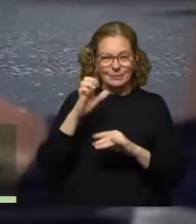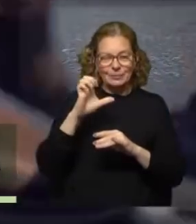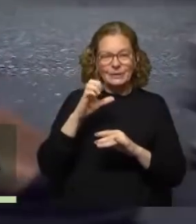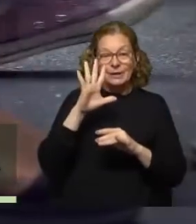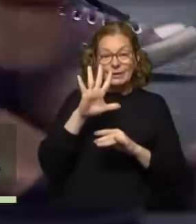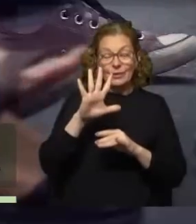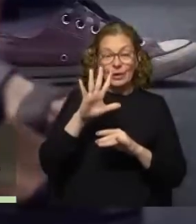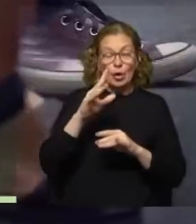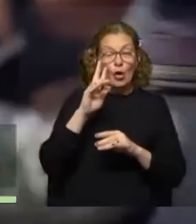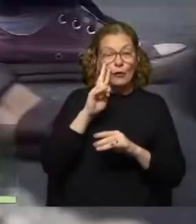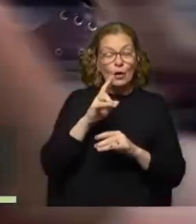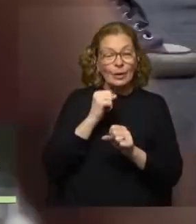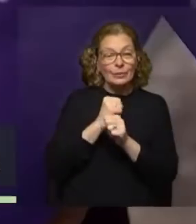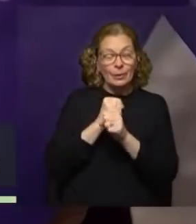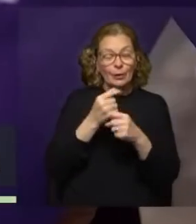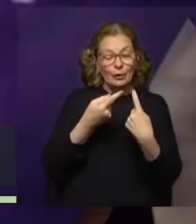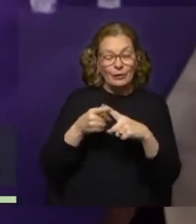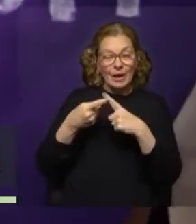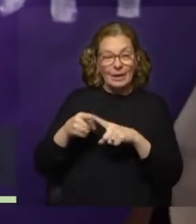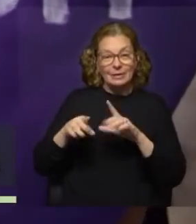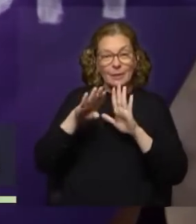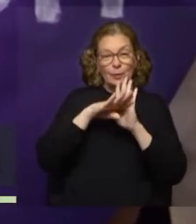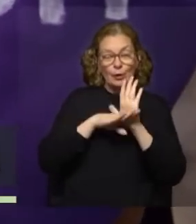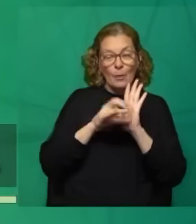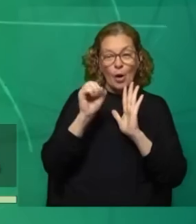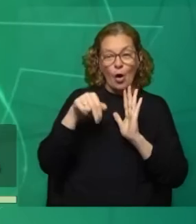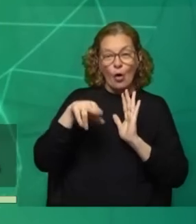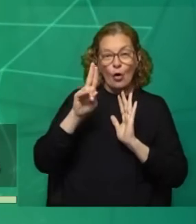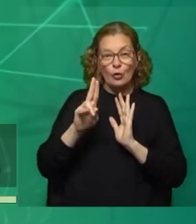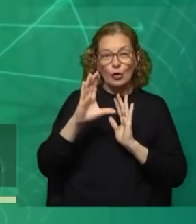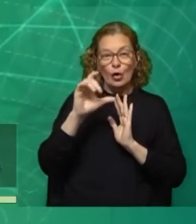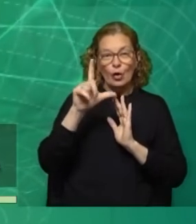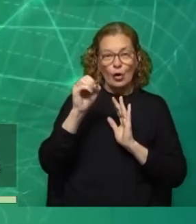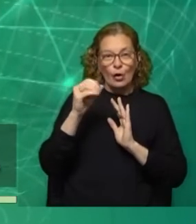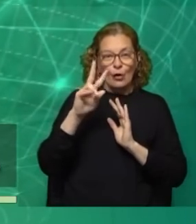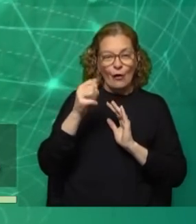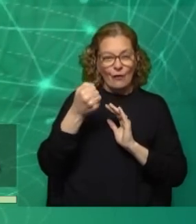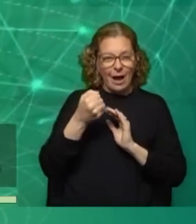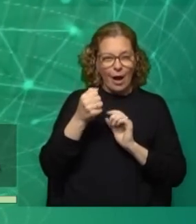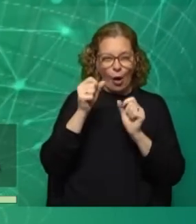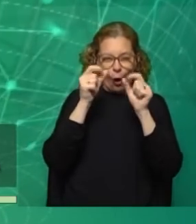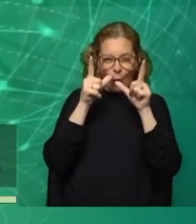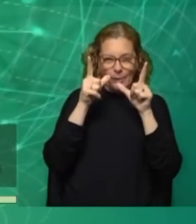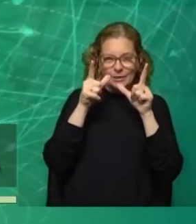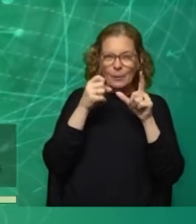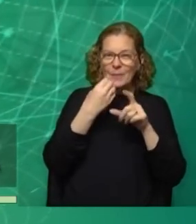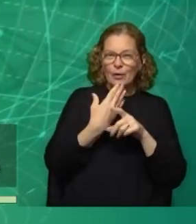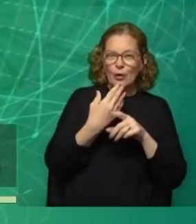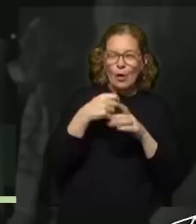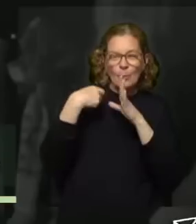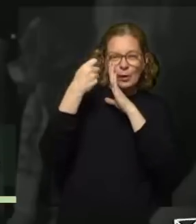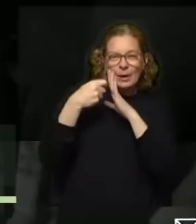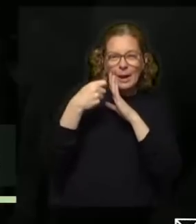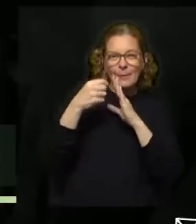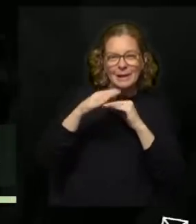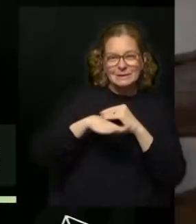cinco episodios recorrió el trabajo de los distintos programas de Naciones Unidas cloba con los ojos bien abiertos está nominado a mejor programa infantil